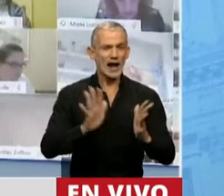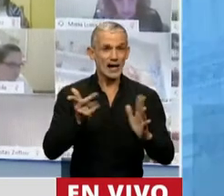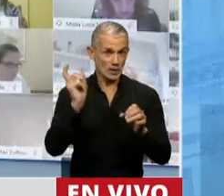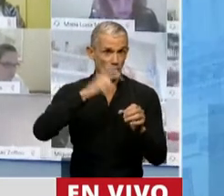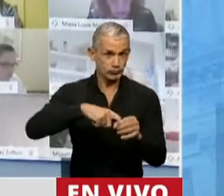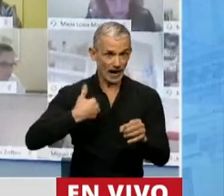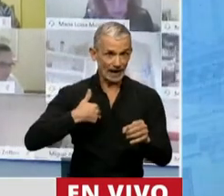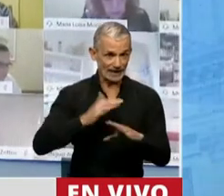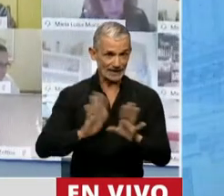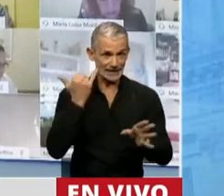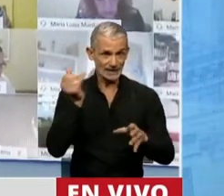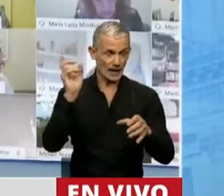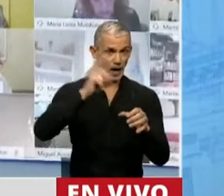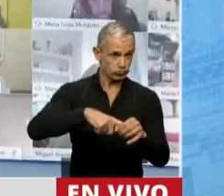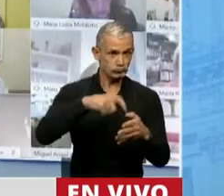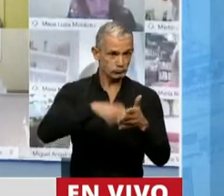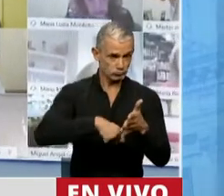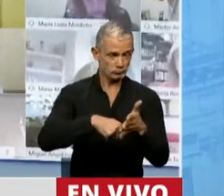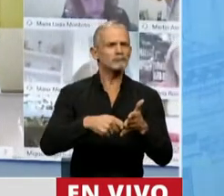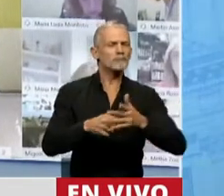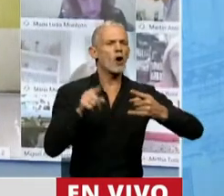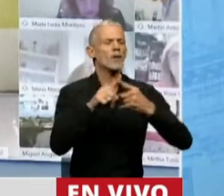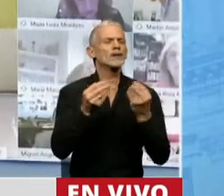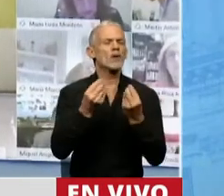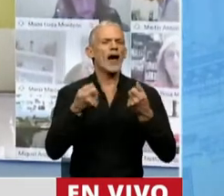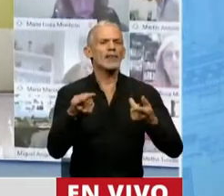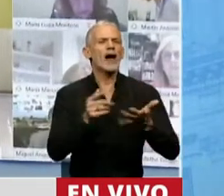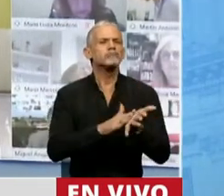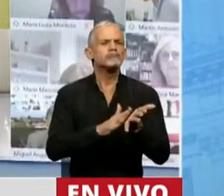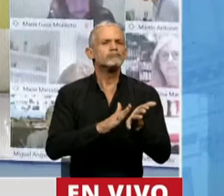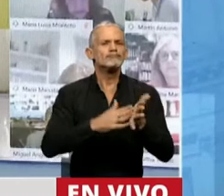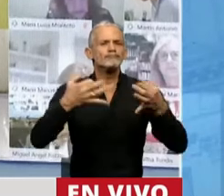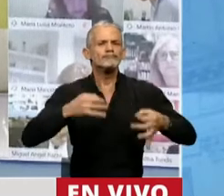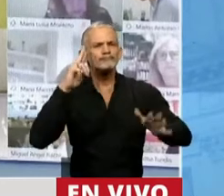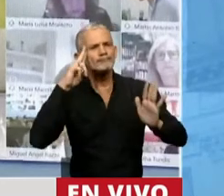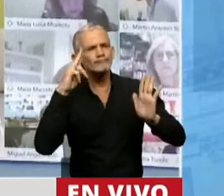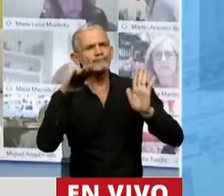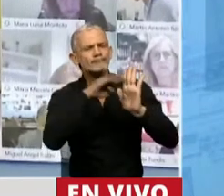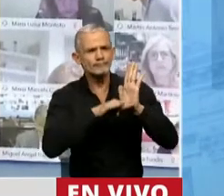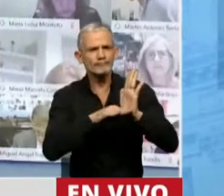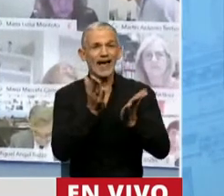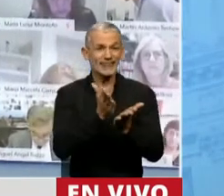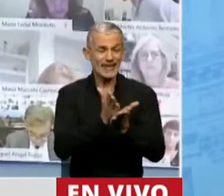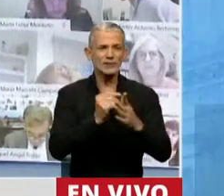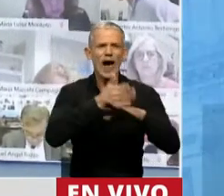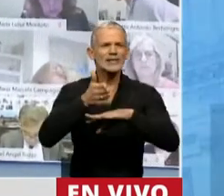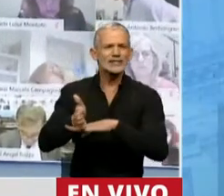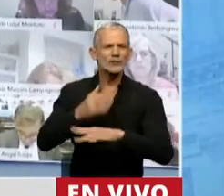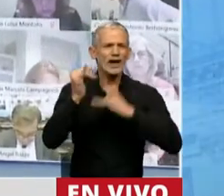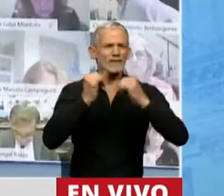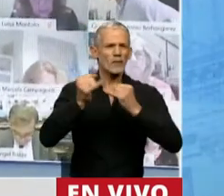suscribió nuestro país tiene como objetivo garantizar la implementación plena y efectiva de los derechos de acceso a la